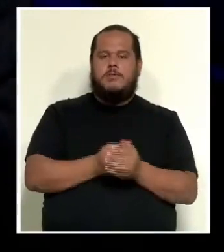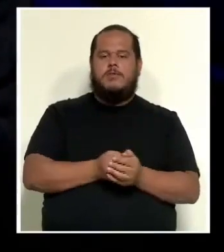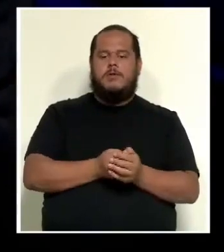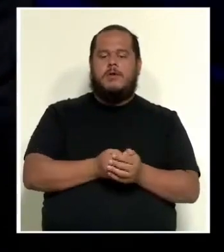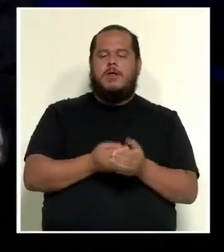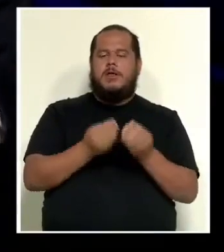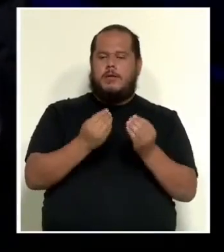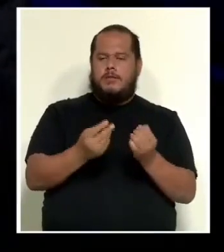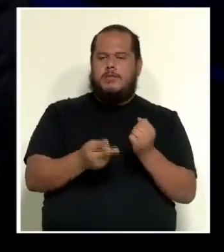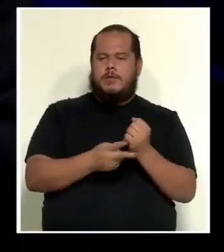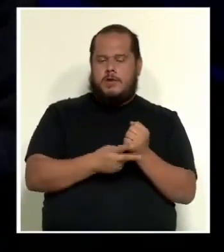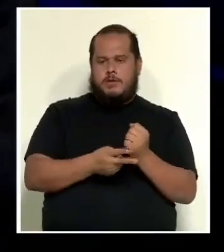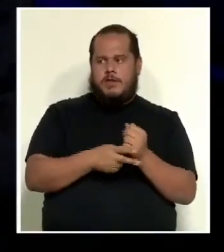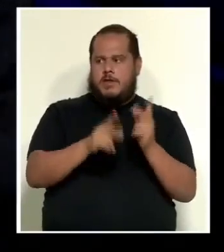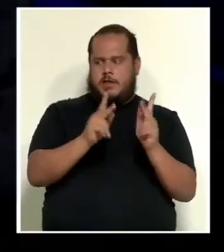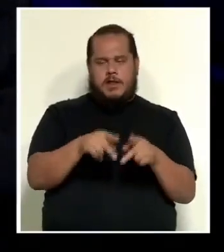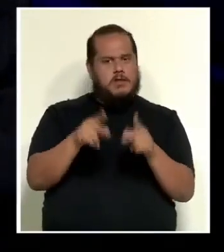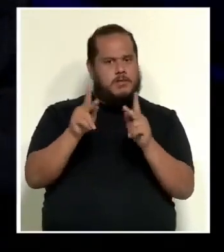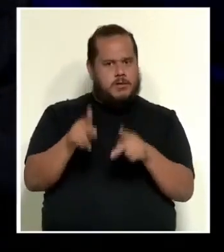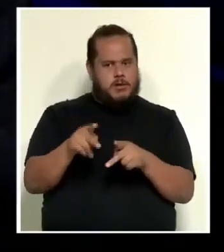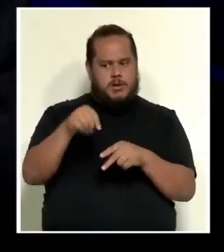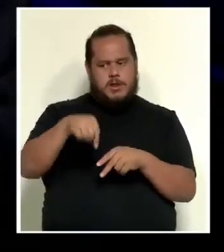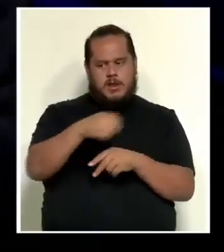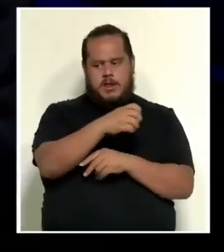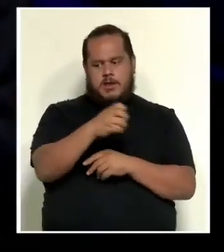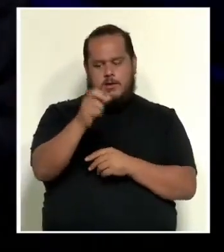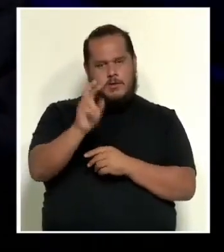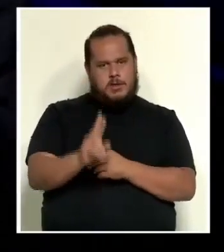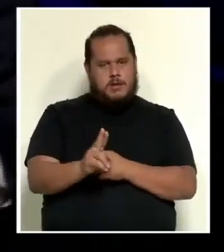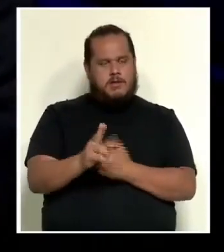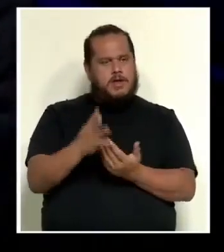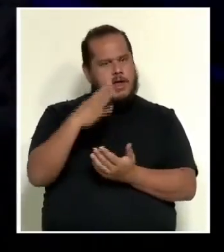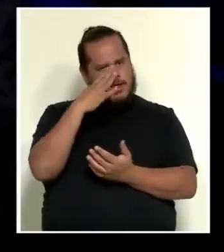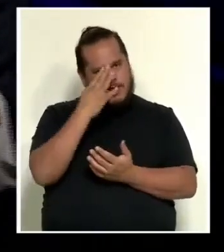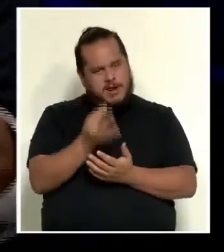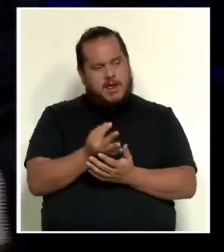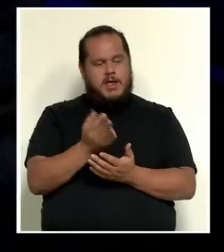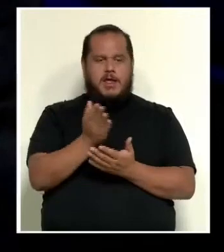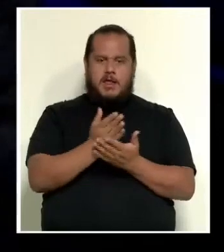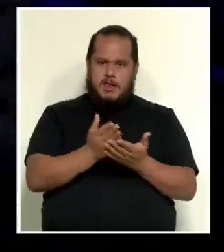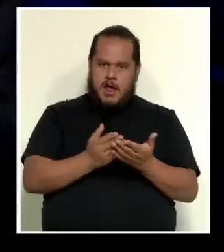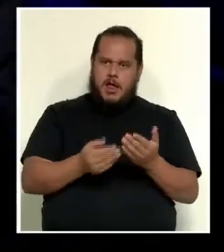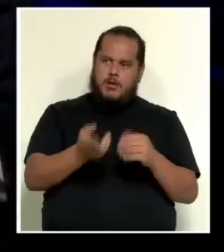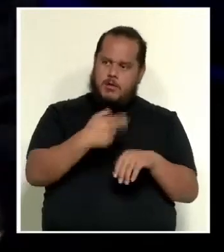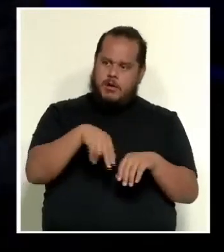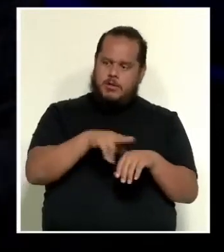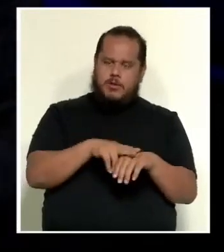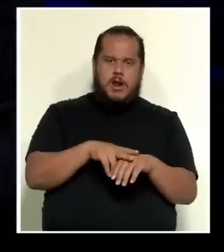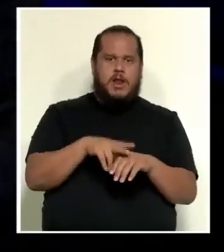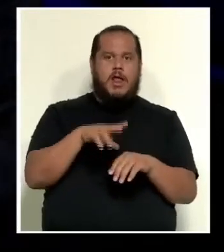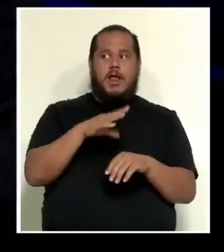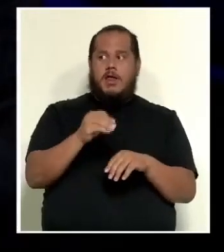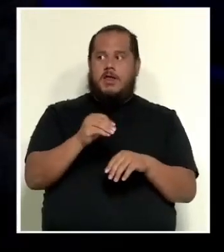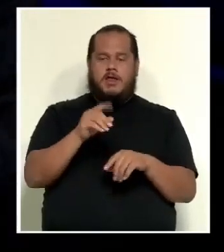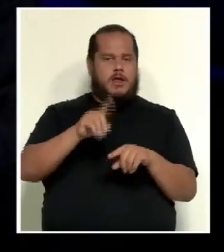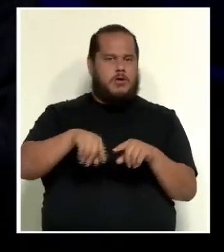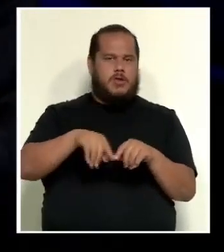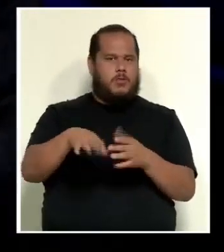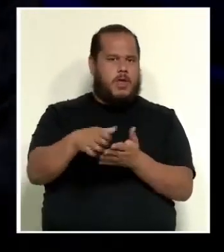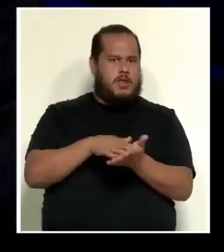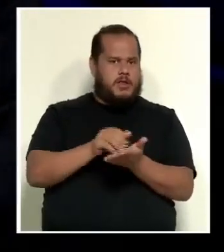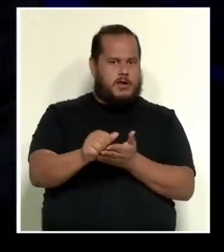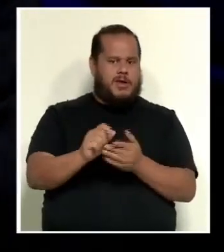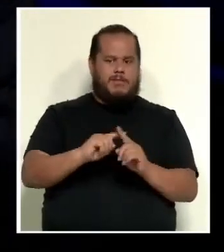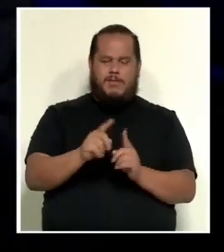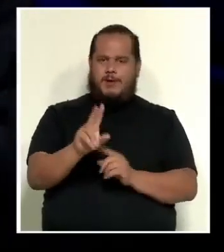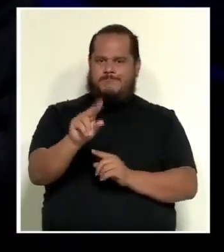veces las personas en Costa Rica consideran algo natural e indestructible y que